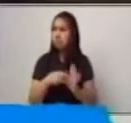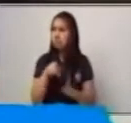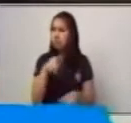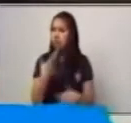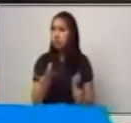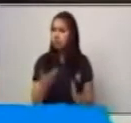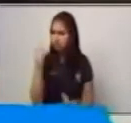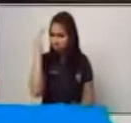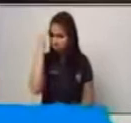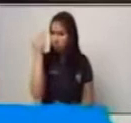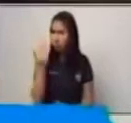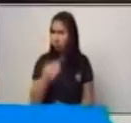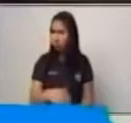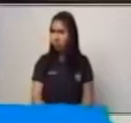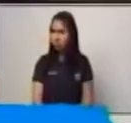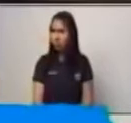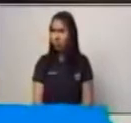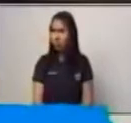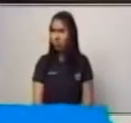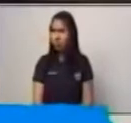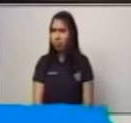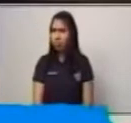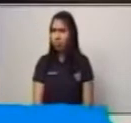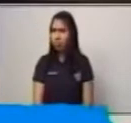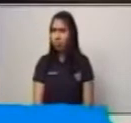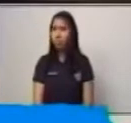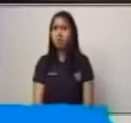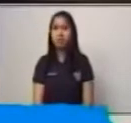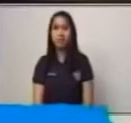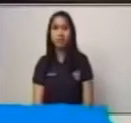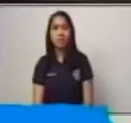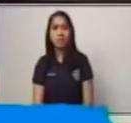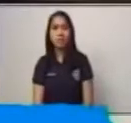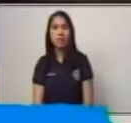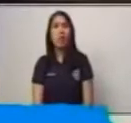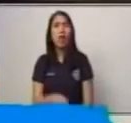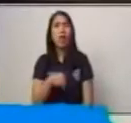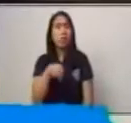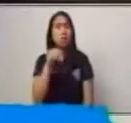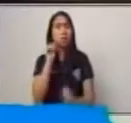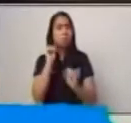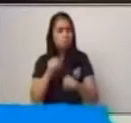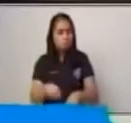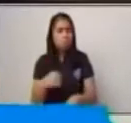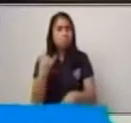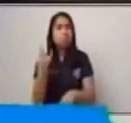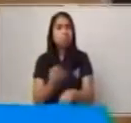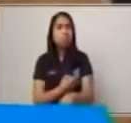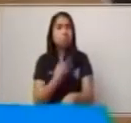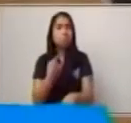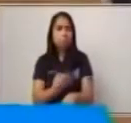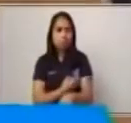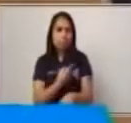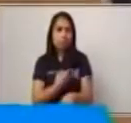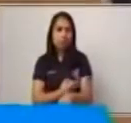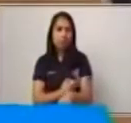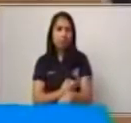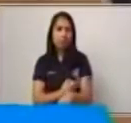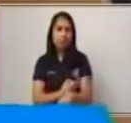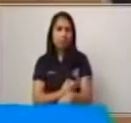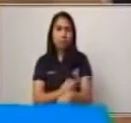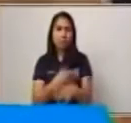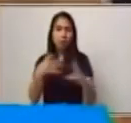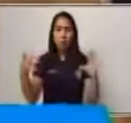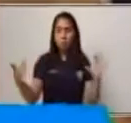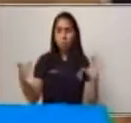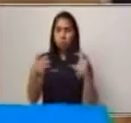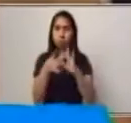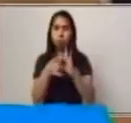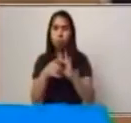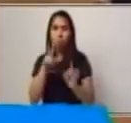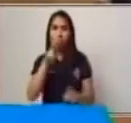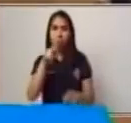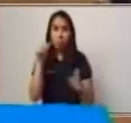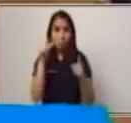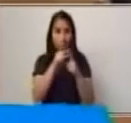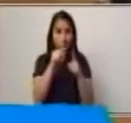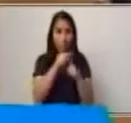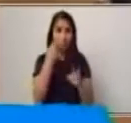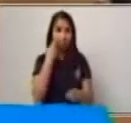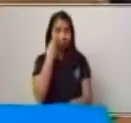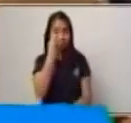Podemos aplicar también la construcción de palabras. Unimembre. Uni de